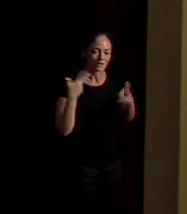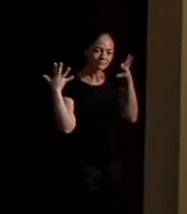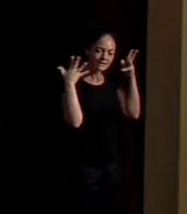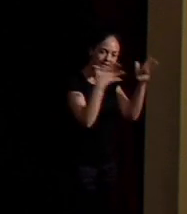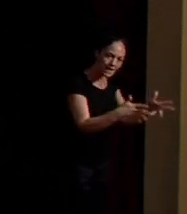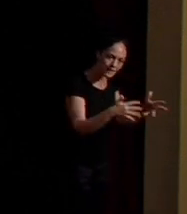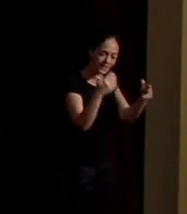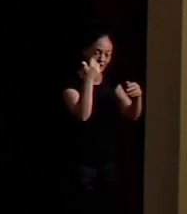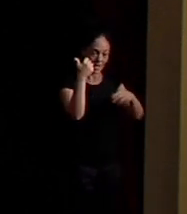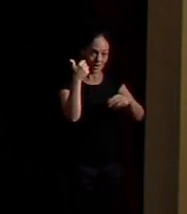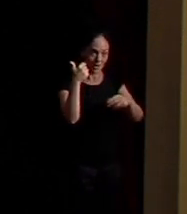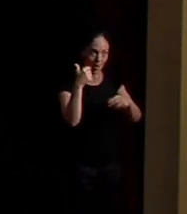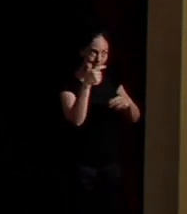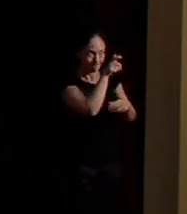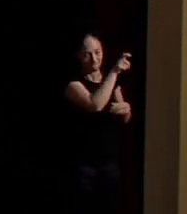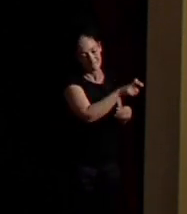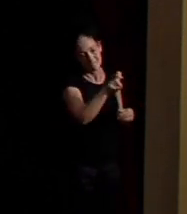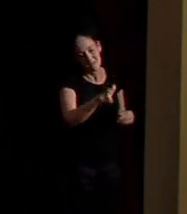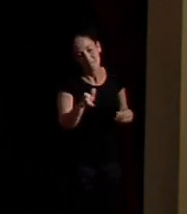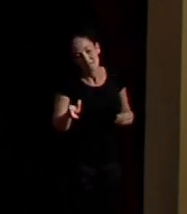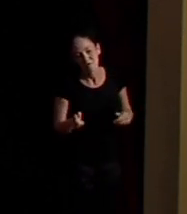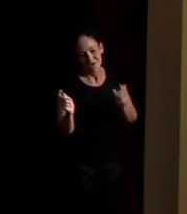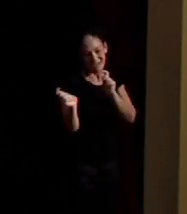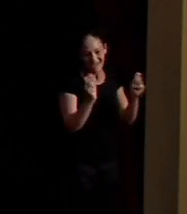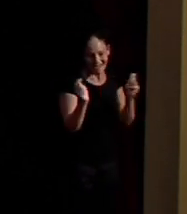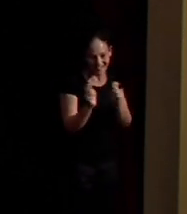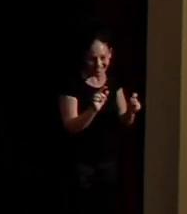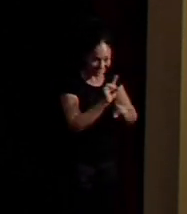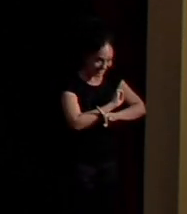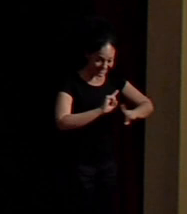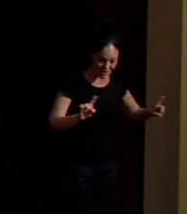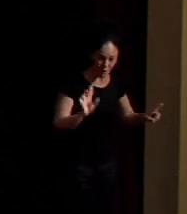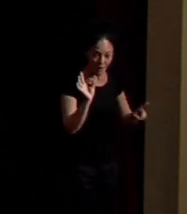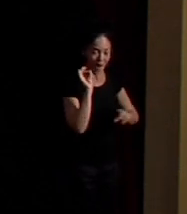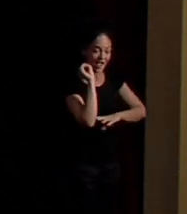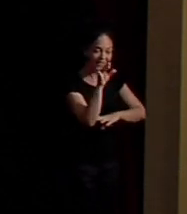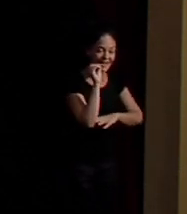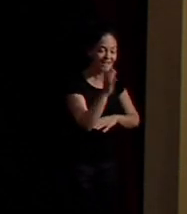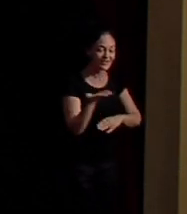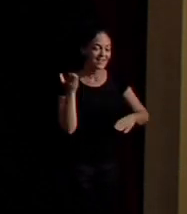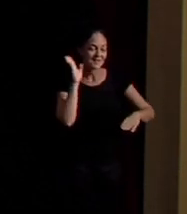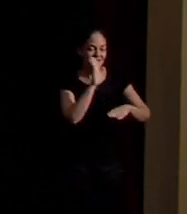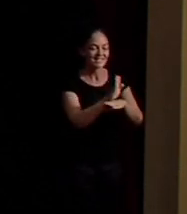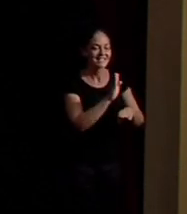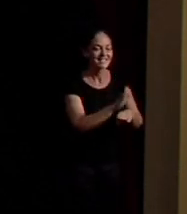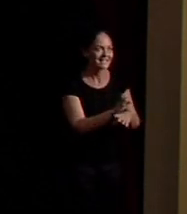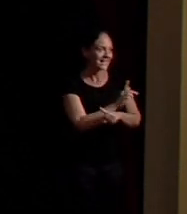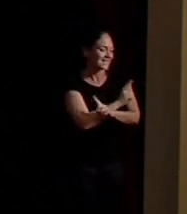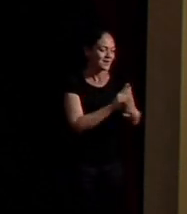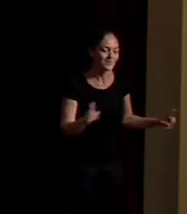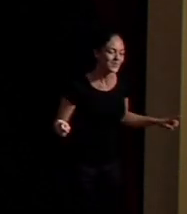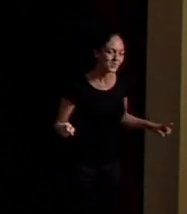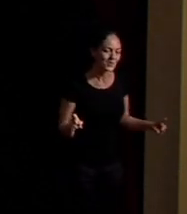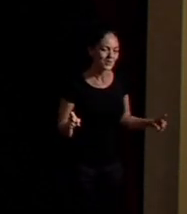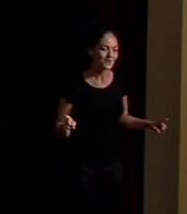esos sujetos que habitualmente no están en el debate, no están en las declaraciones de nuestras representantes y, por supuesto, no están